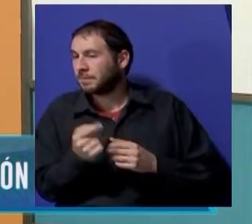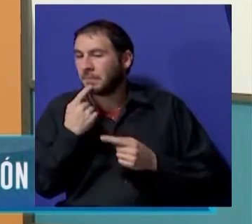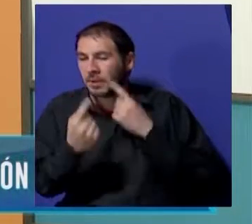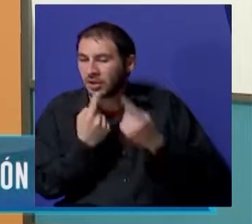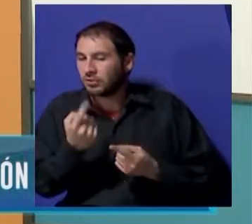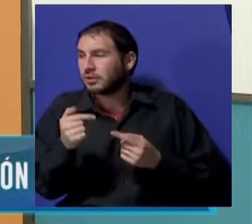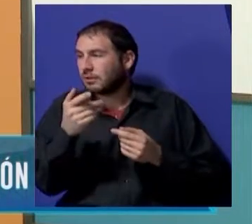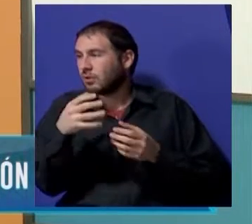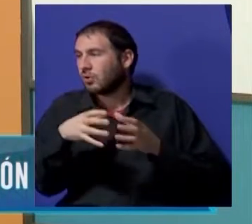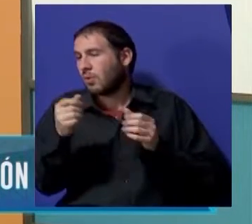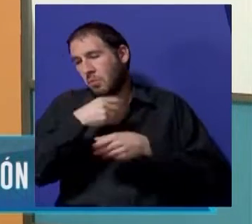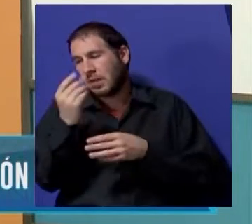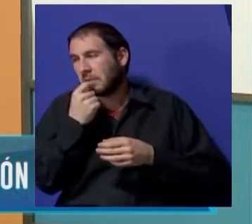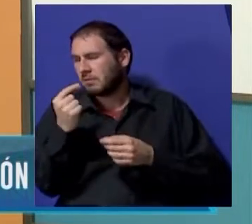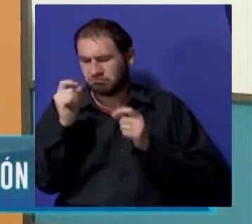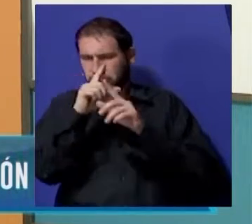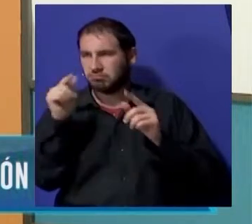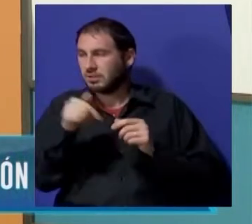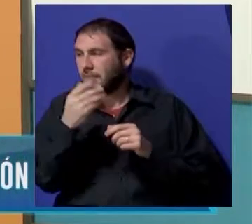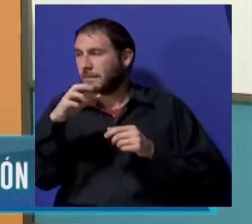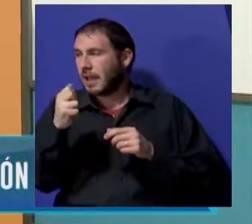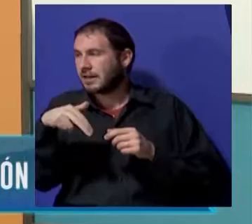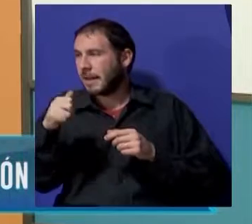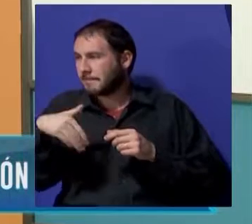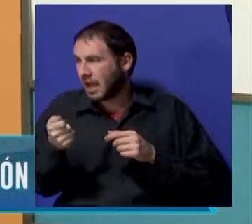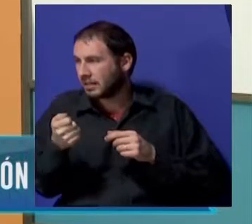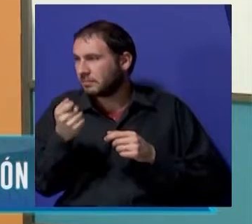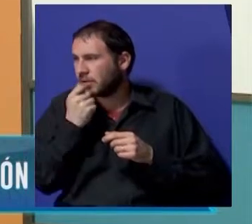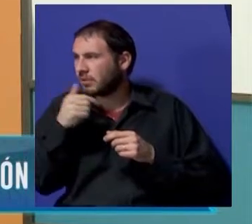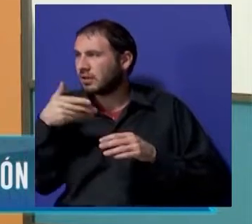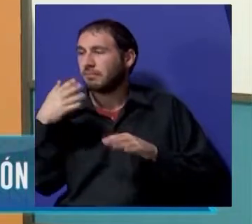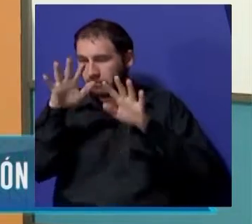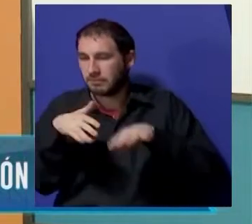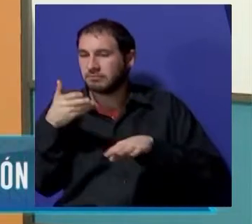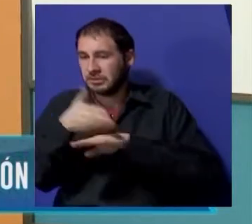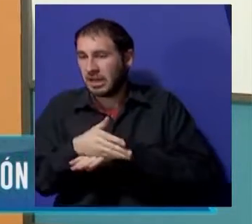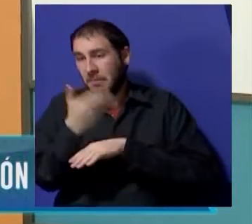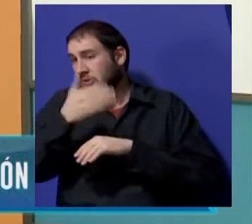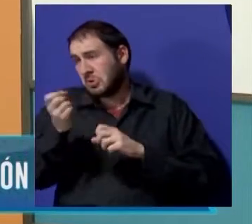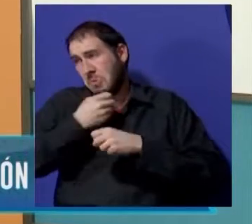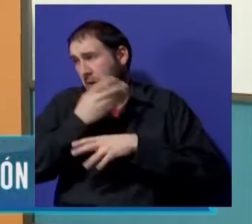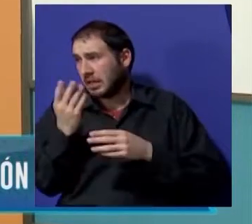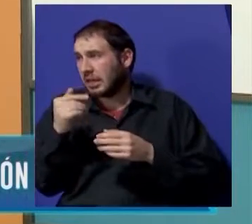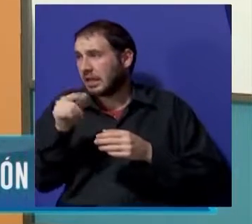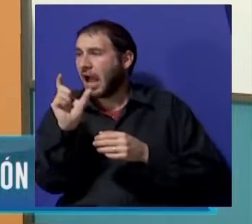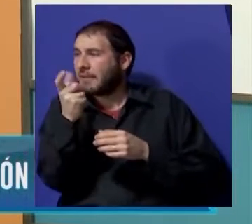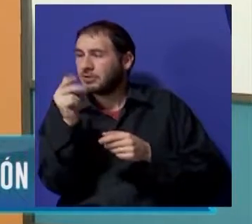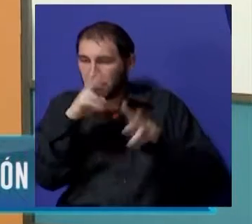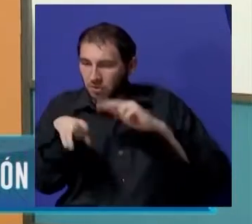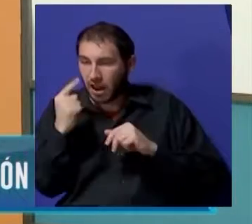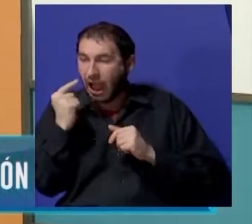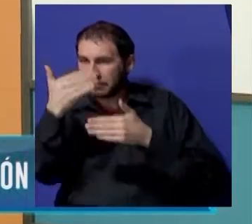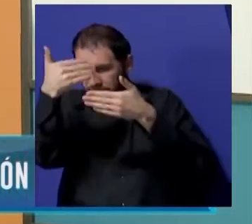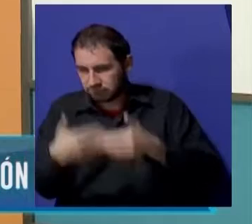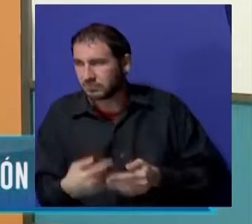consultarlo por parte de cualquiera? Una de las cosas que llamaba la atención por parte de los Panama Papers era la posibilidad de entrar a esa plataforma y cualquiera poder buscar un apellido y ver qué